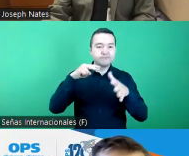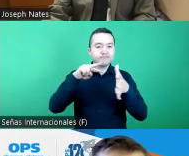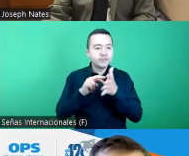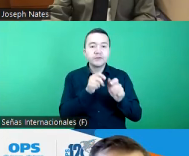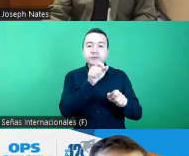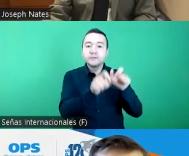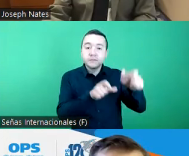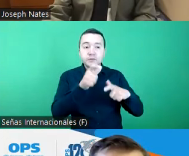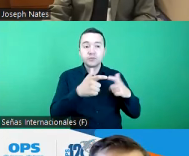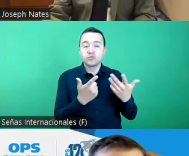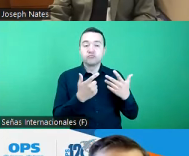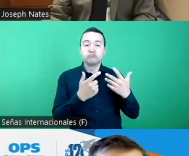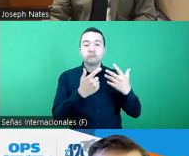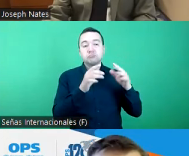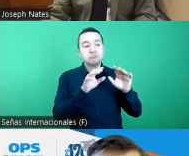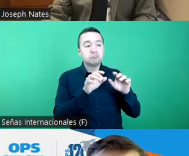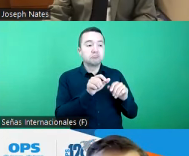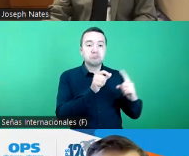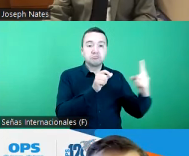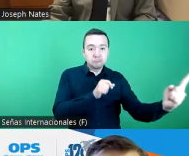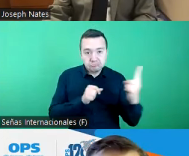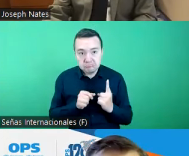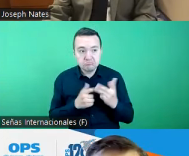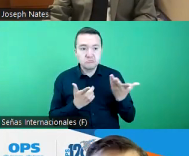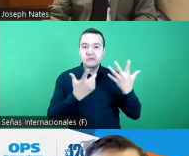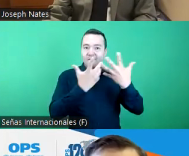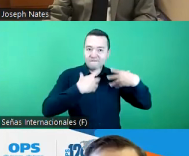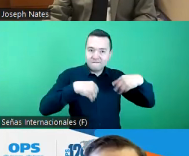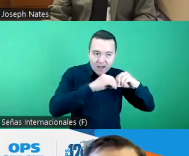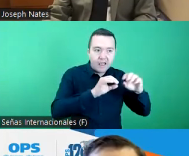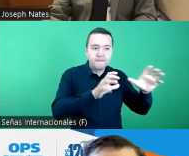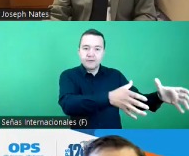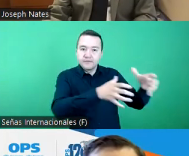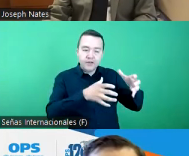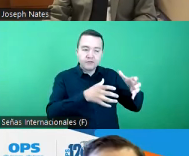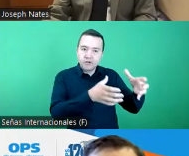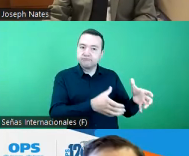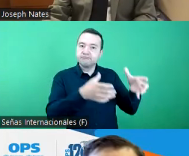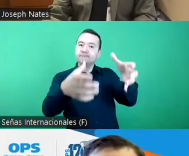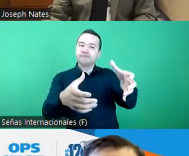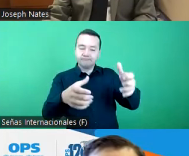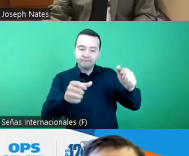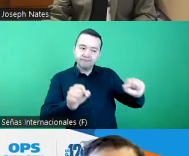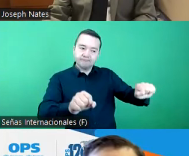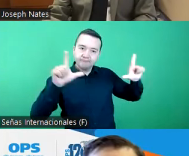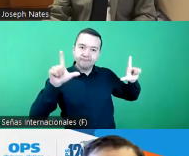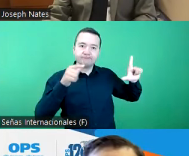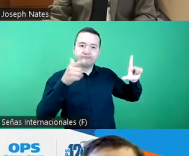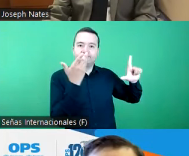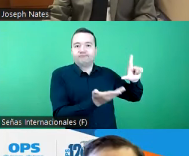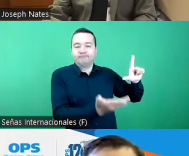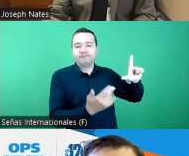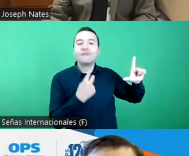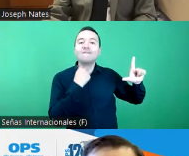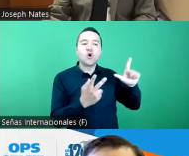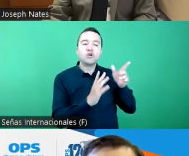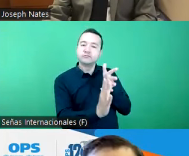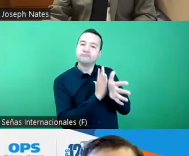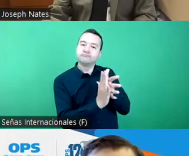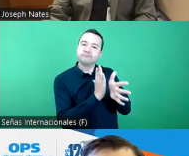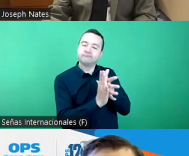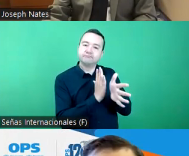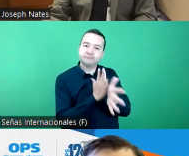usuarios en la atención en salud. Estoy recordando que van a poder seguir la actividad en el idioma de